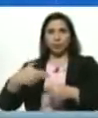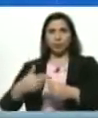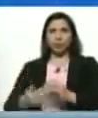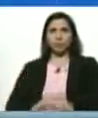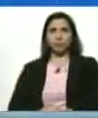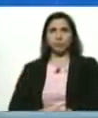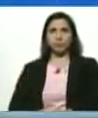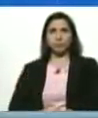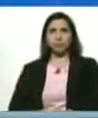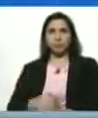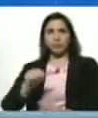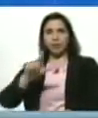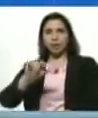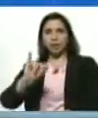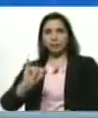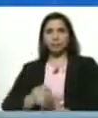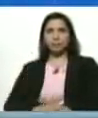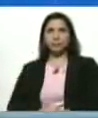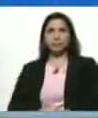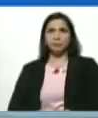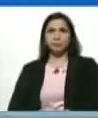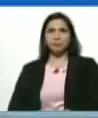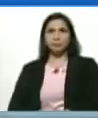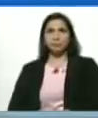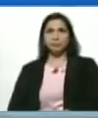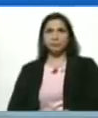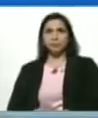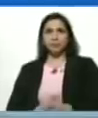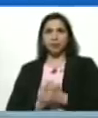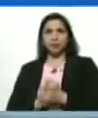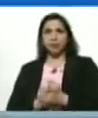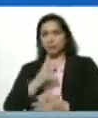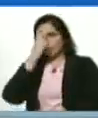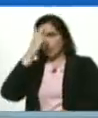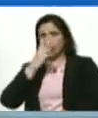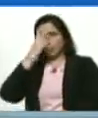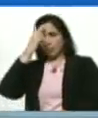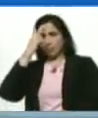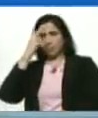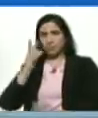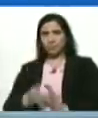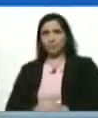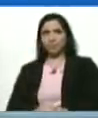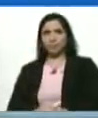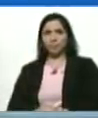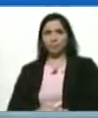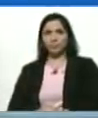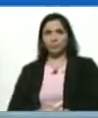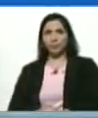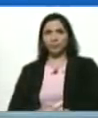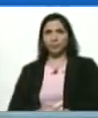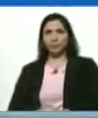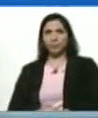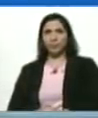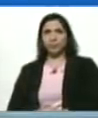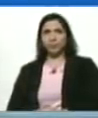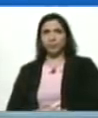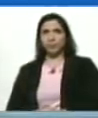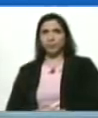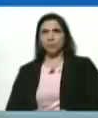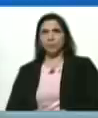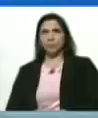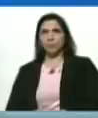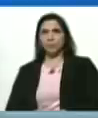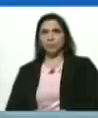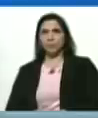alí rodríguez araque compañeros merideño también como alí rodríguez te puedes quitar